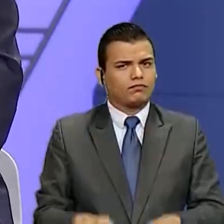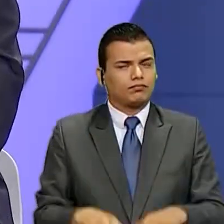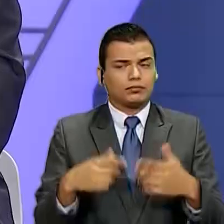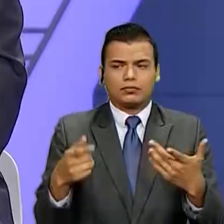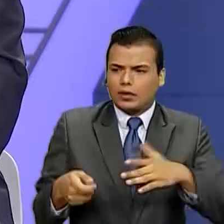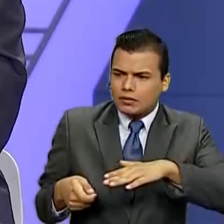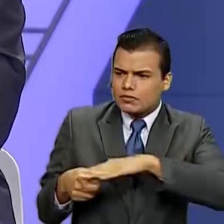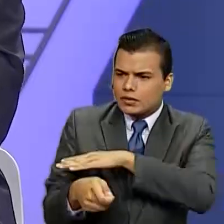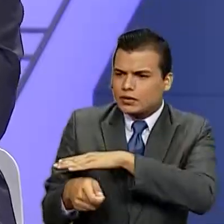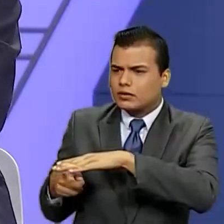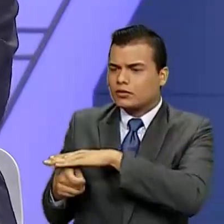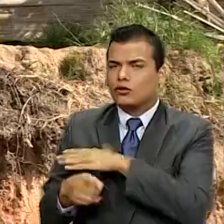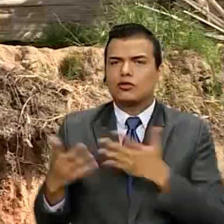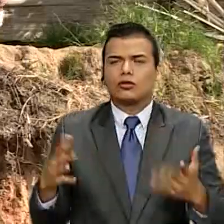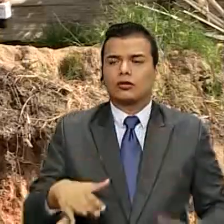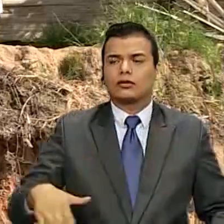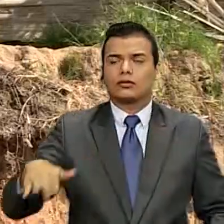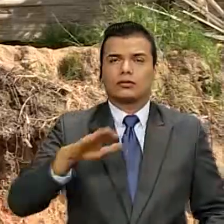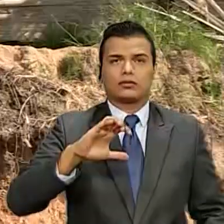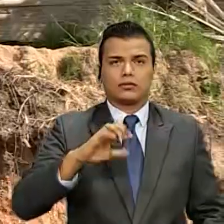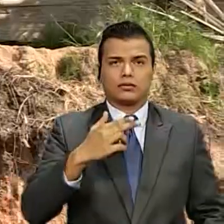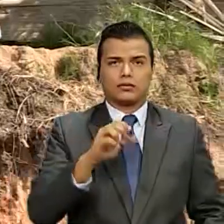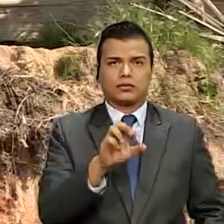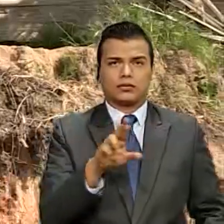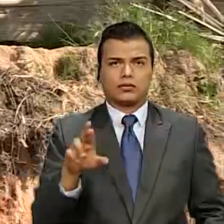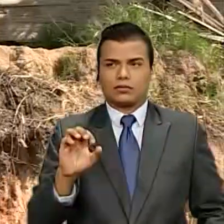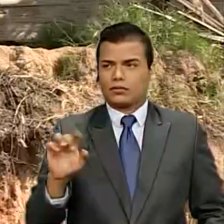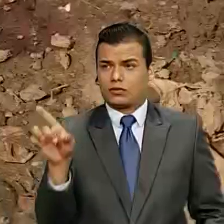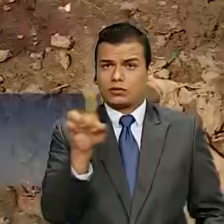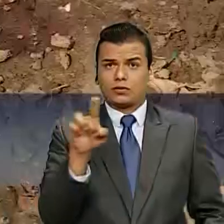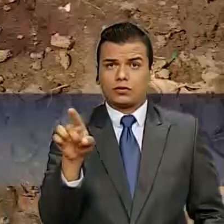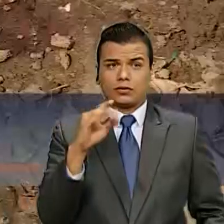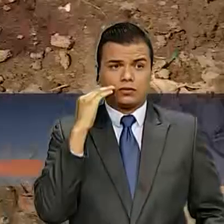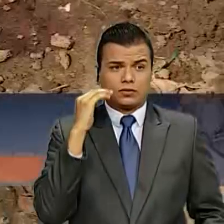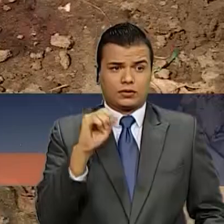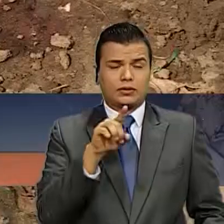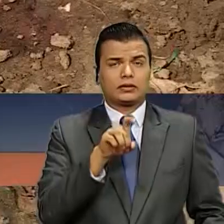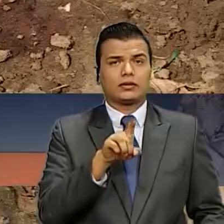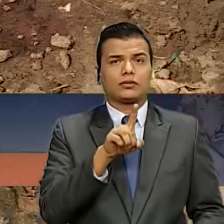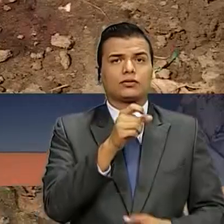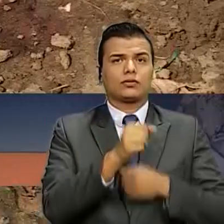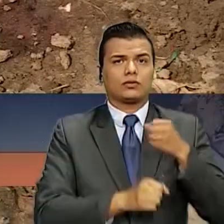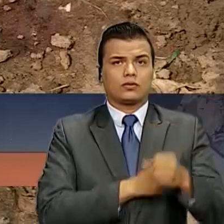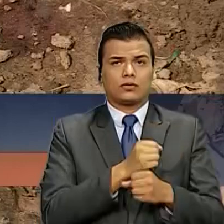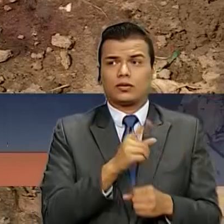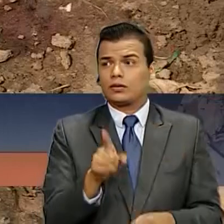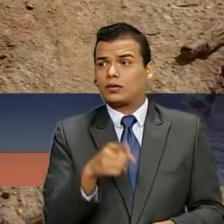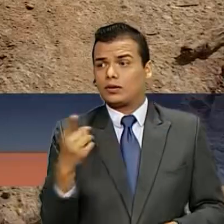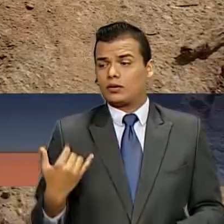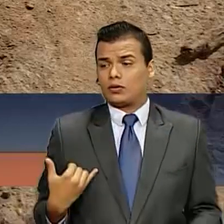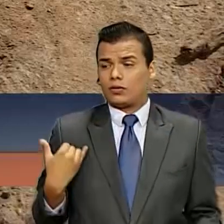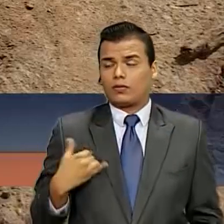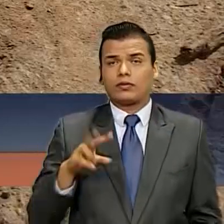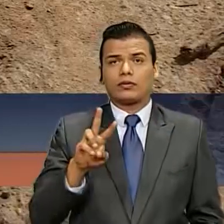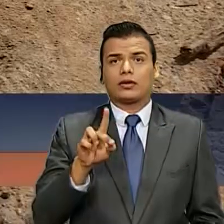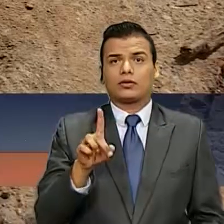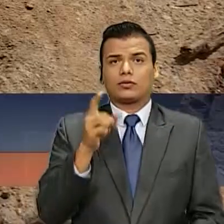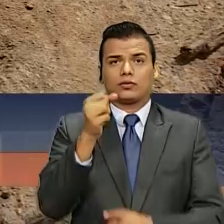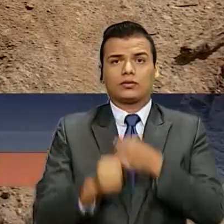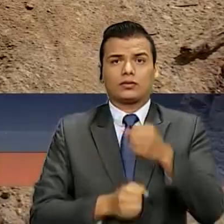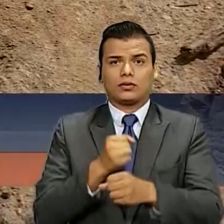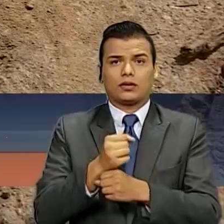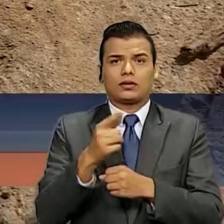Chorros, Las Minas, de un adulto mayor de 64 años y un joven de 21 años. Las víctimas